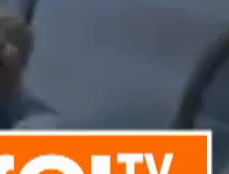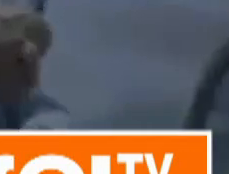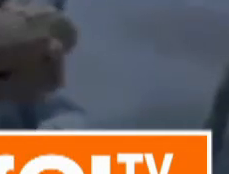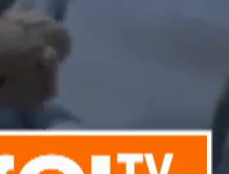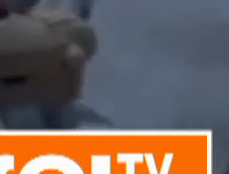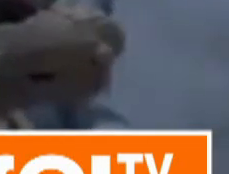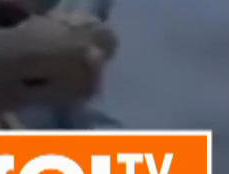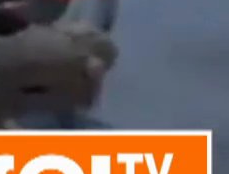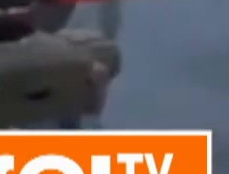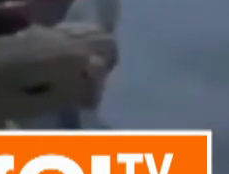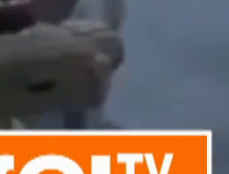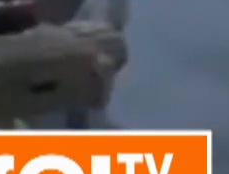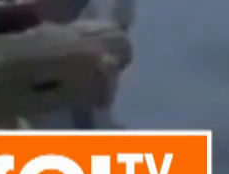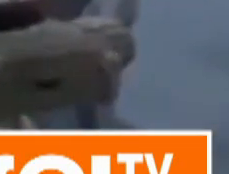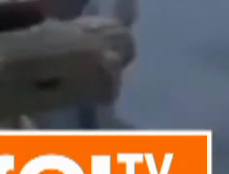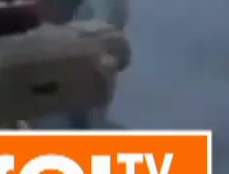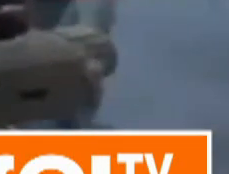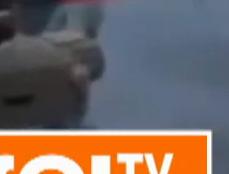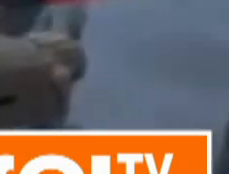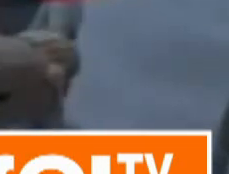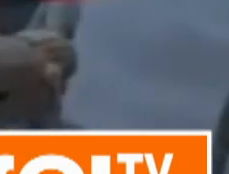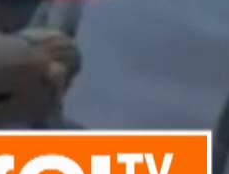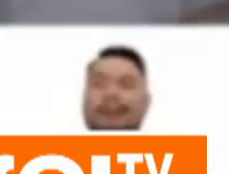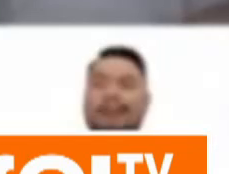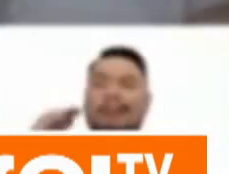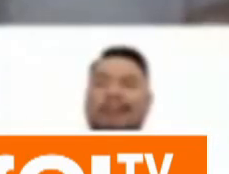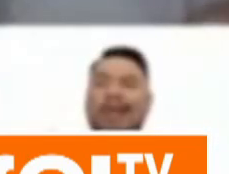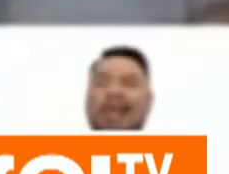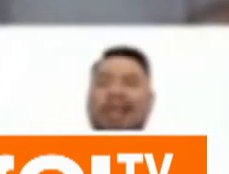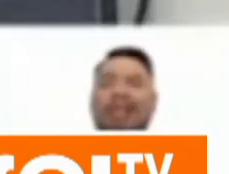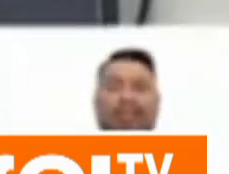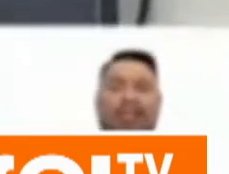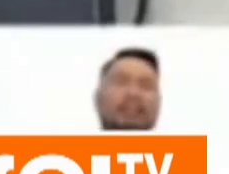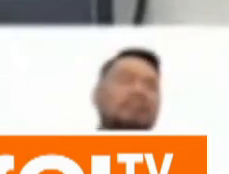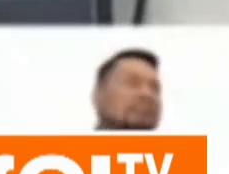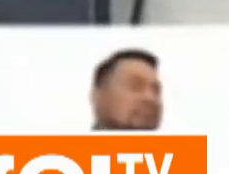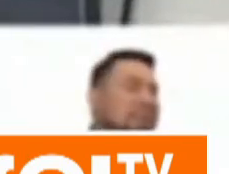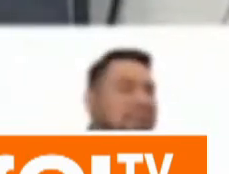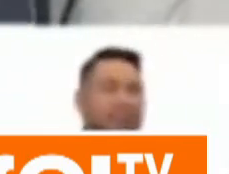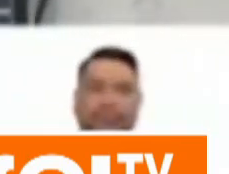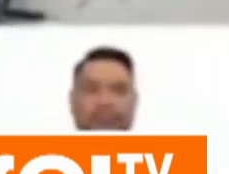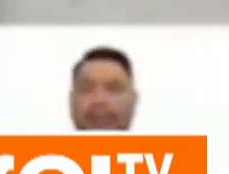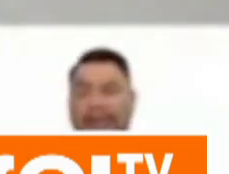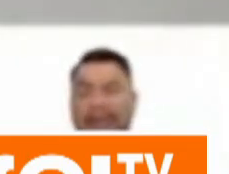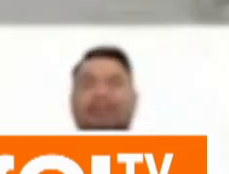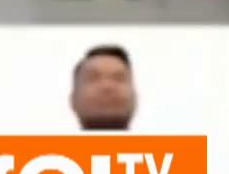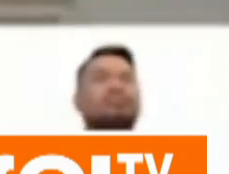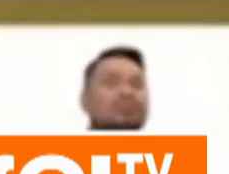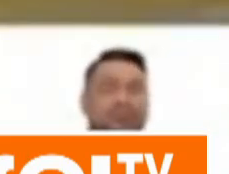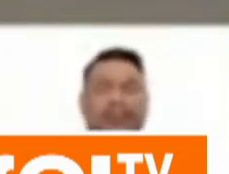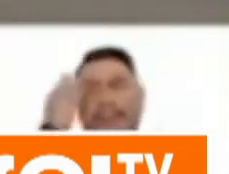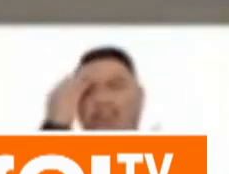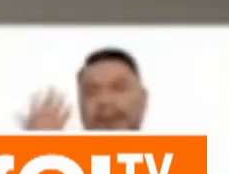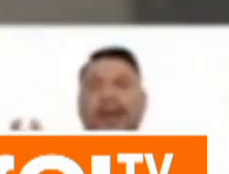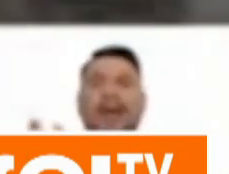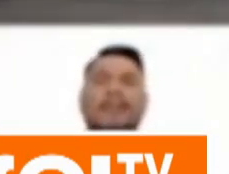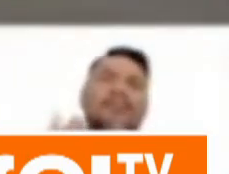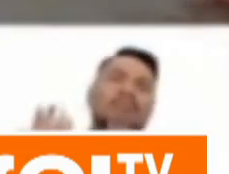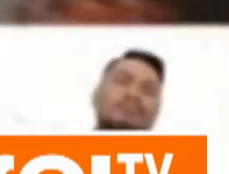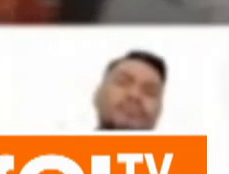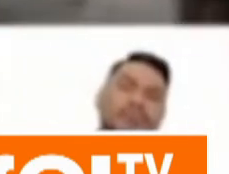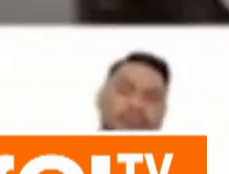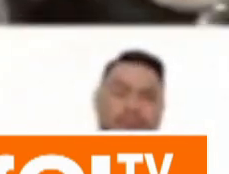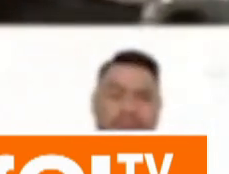solamente un cambio de nombre una la misma cha con diferente los congresistas también se pronunciaron con respecto a la propuesta de la creación del Ministerio de